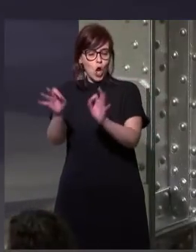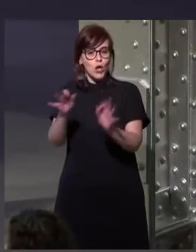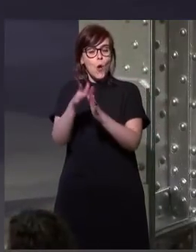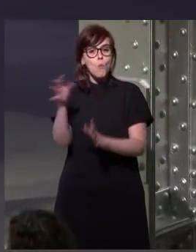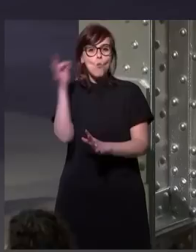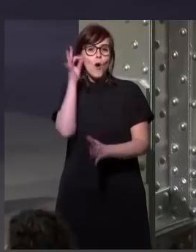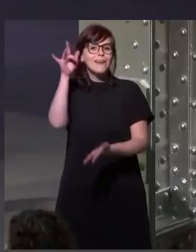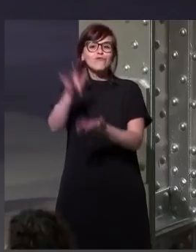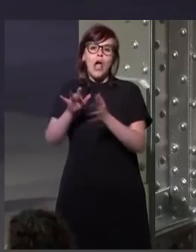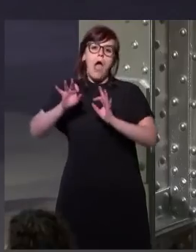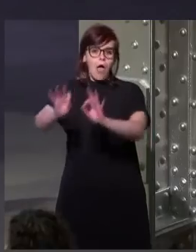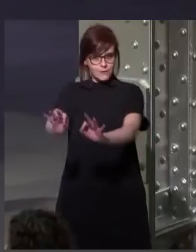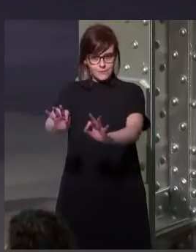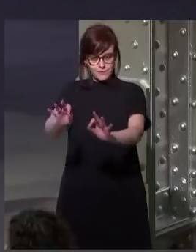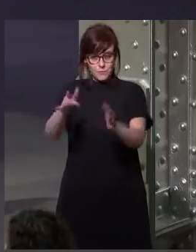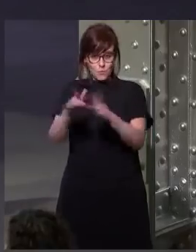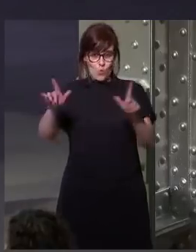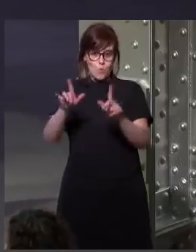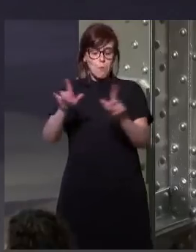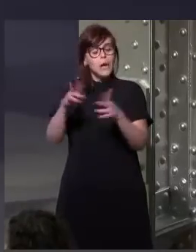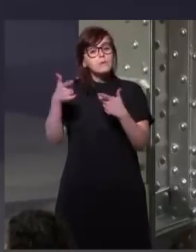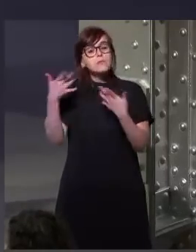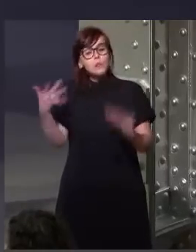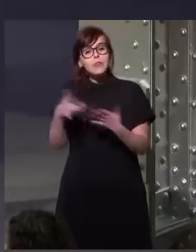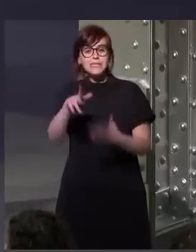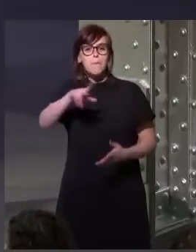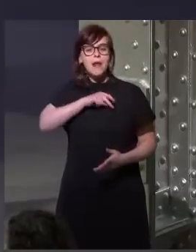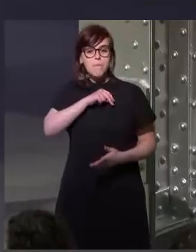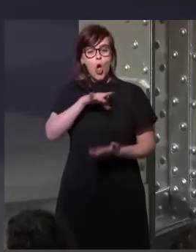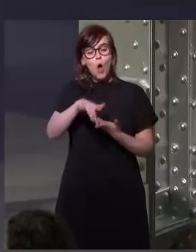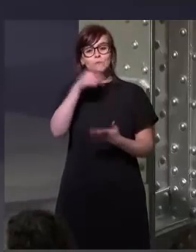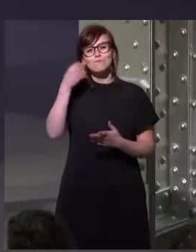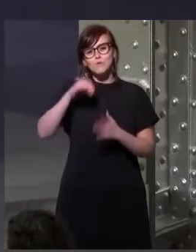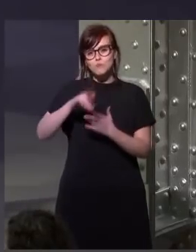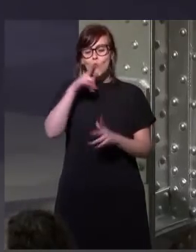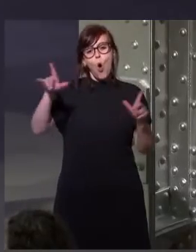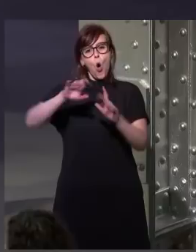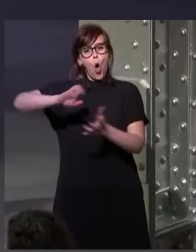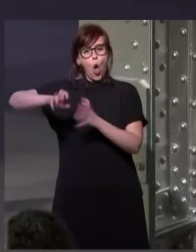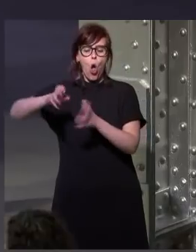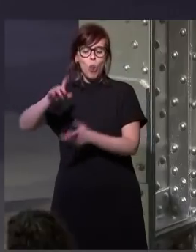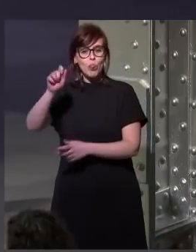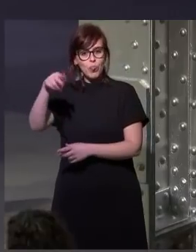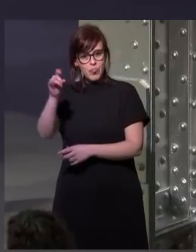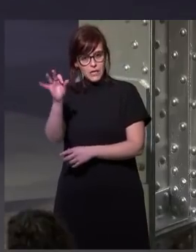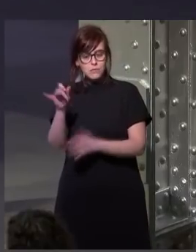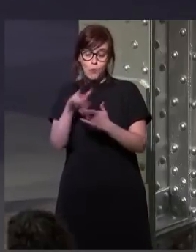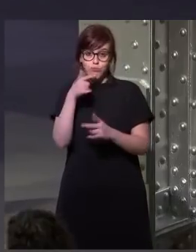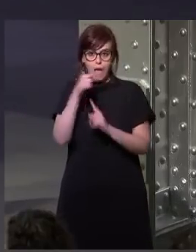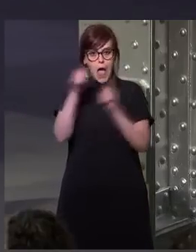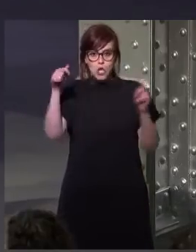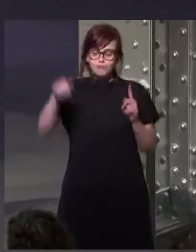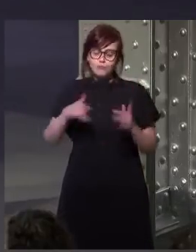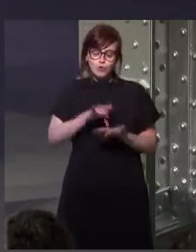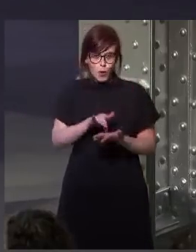Mujer tenías que ser, y entre otras cosas ha recibido el premio Ondas, entre otros muchos premios que le están dando este año. Simplemente